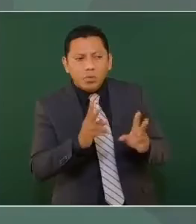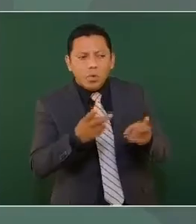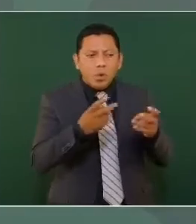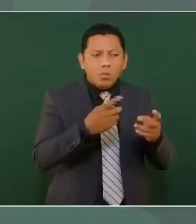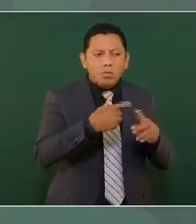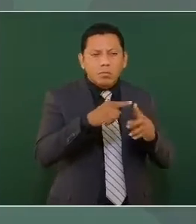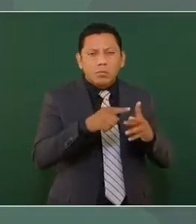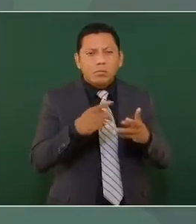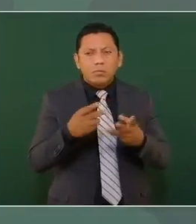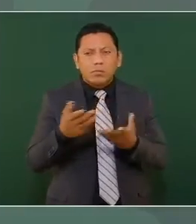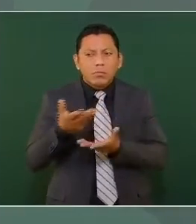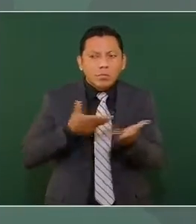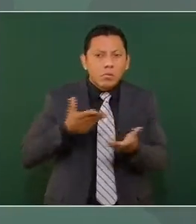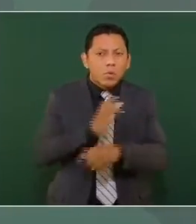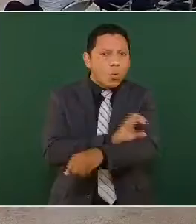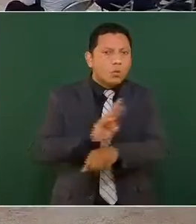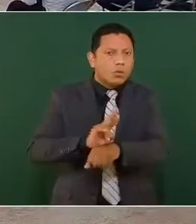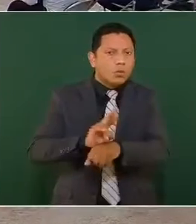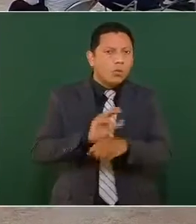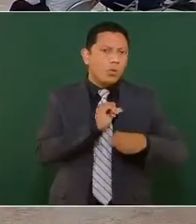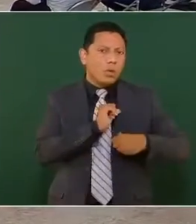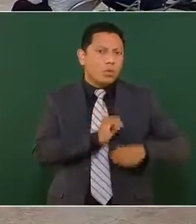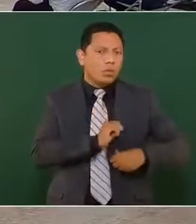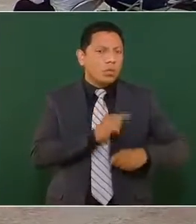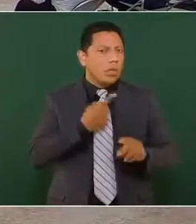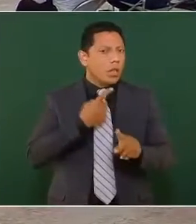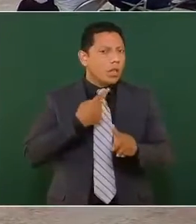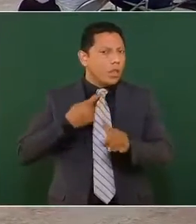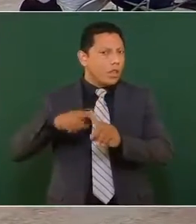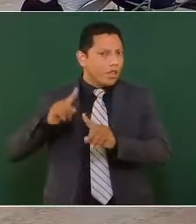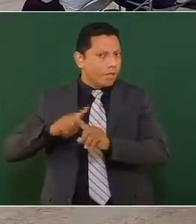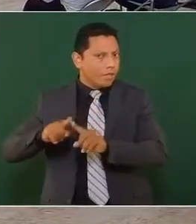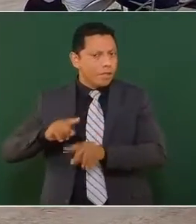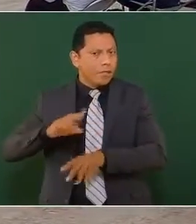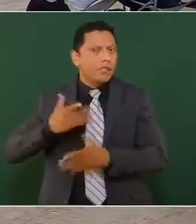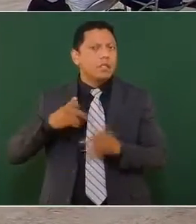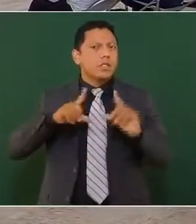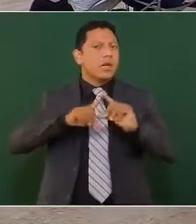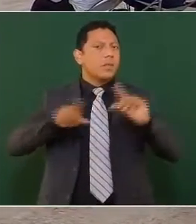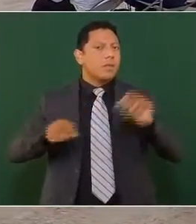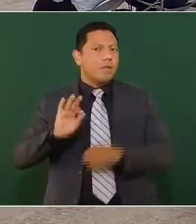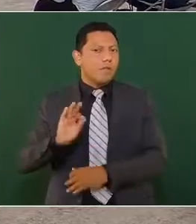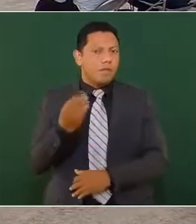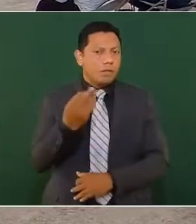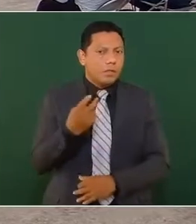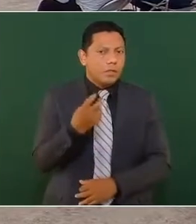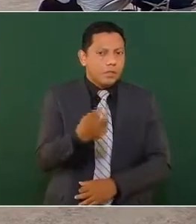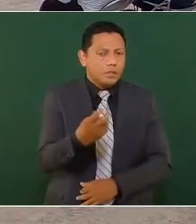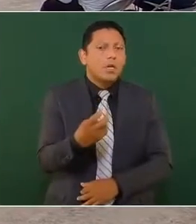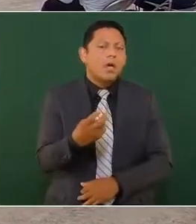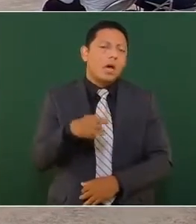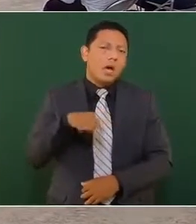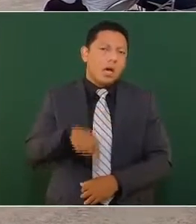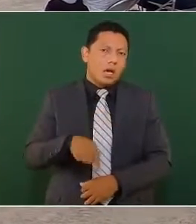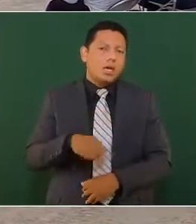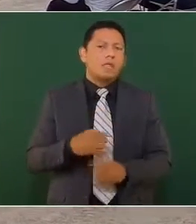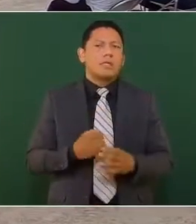excelente coordinación con todo lo que son las fuerzas federales de nuestro país.